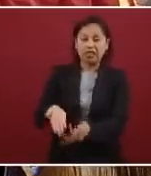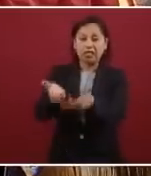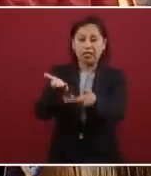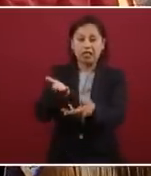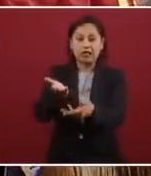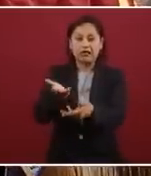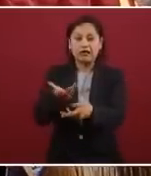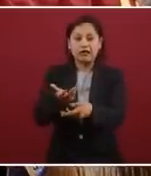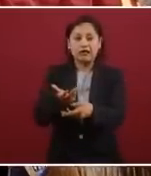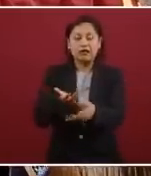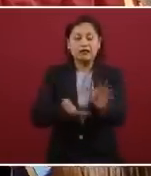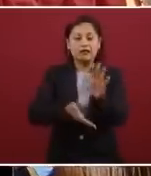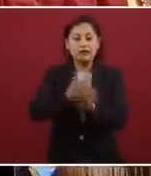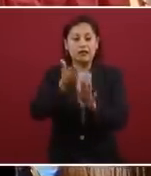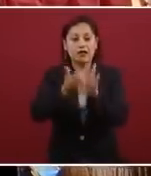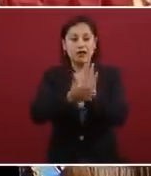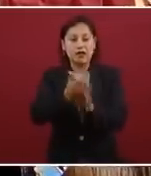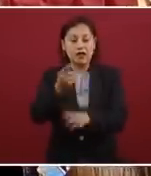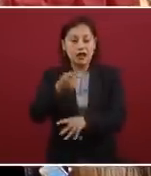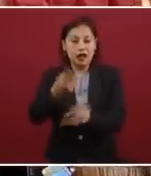cerveza en